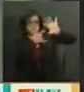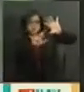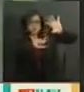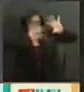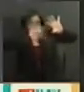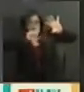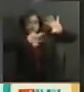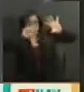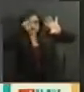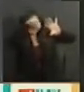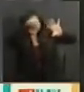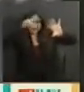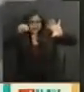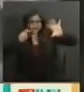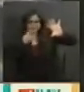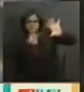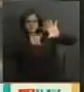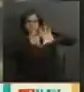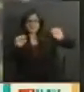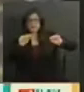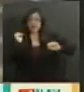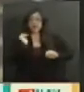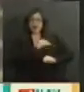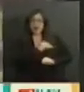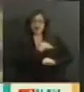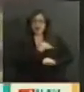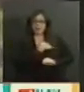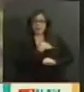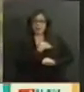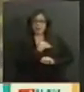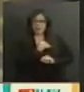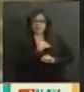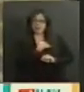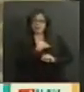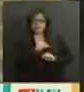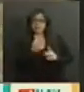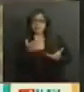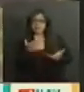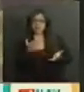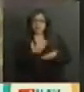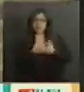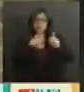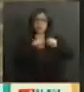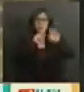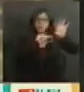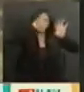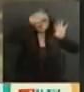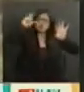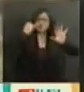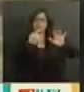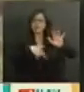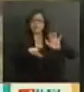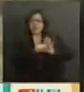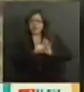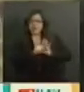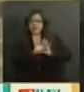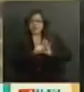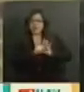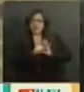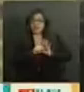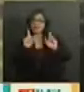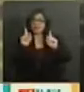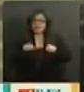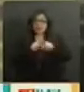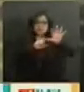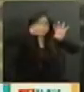spray y queda la figura lista. Es una forma mucho más rápida, cuando evidentemente pintar paredes es algo que es ilegal y por lo tanto hay que salir lo